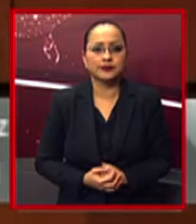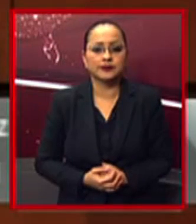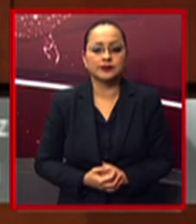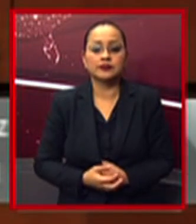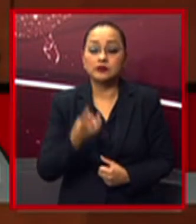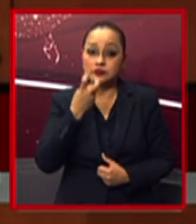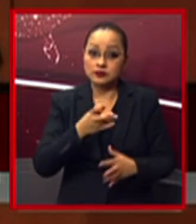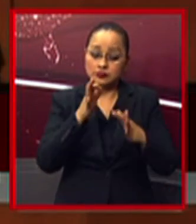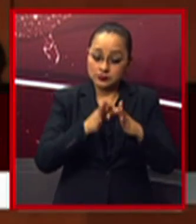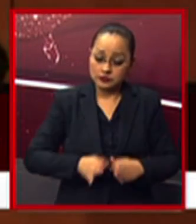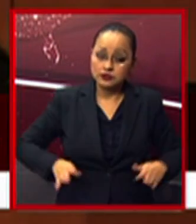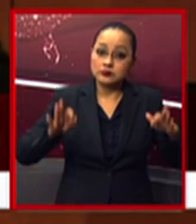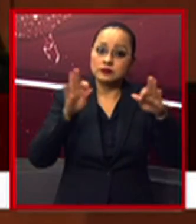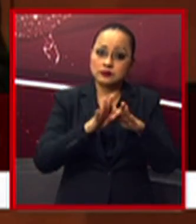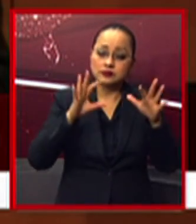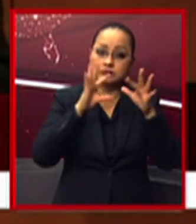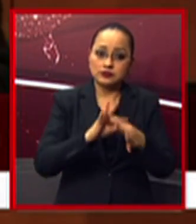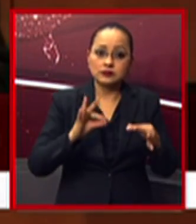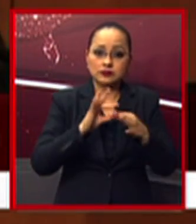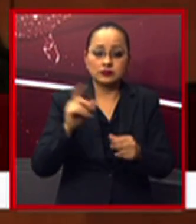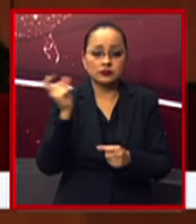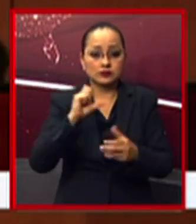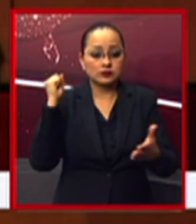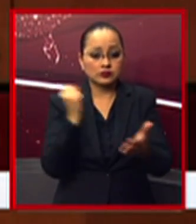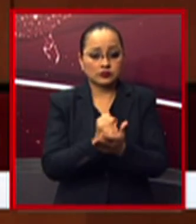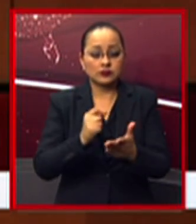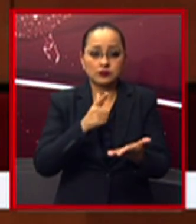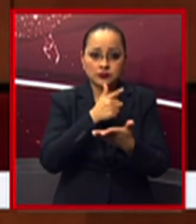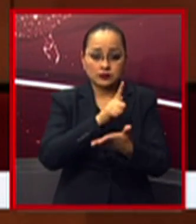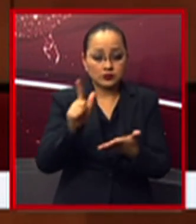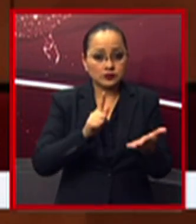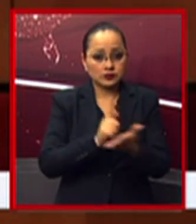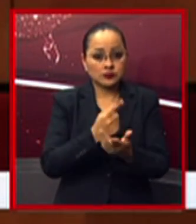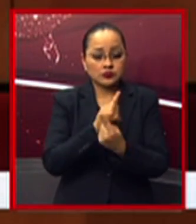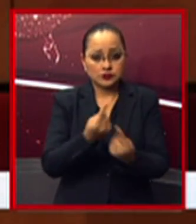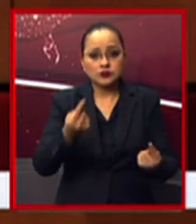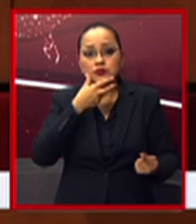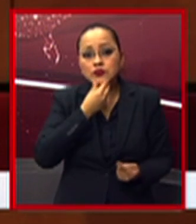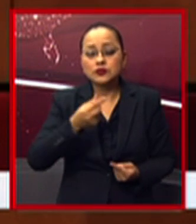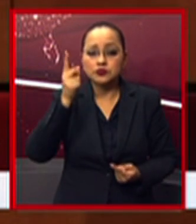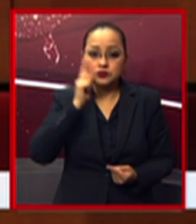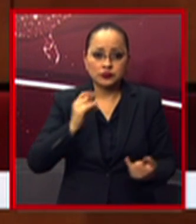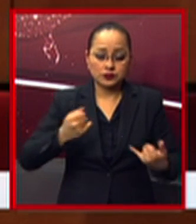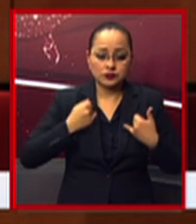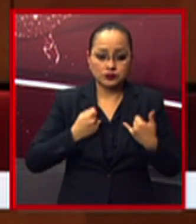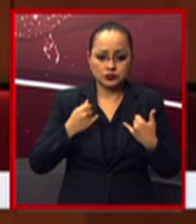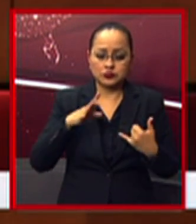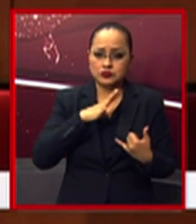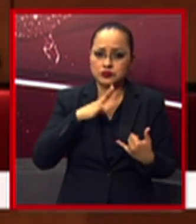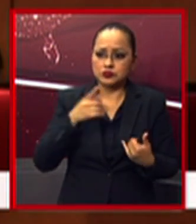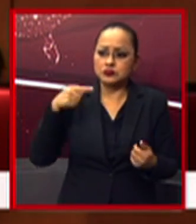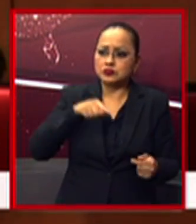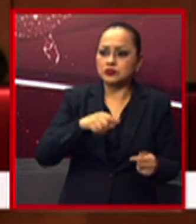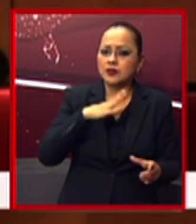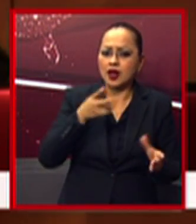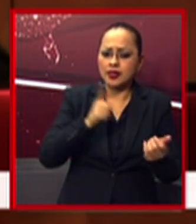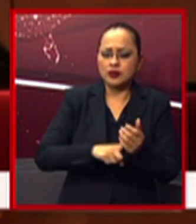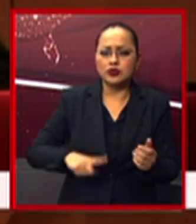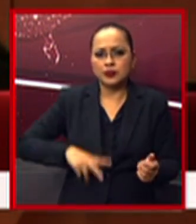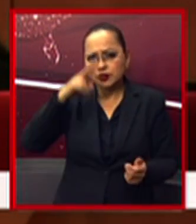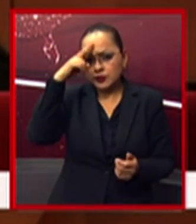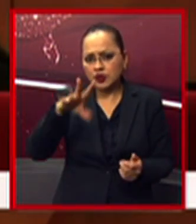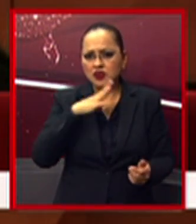Es importante decir que desde que se aprobó la Ley General de Niñas, Niños y Adolescentes, nos encontramos en el Estado